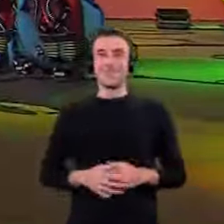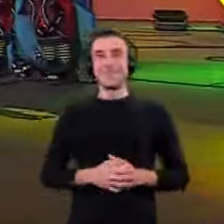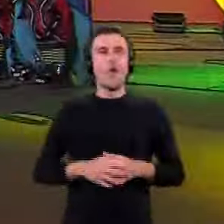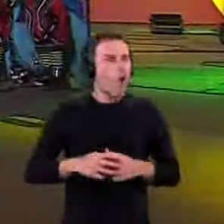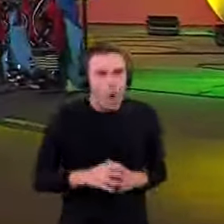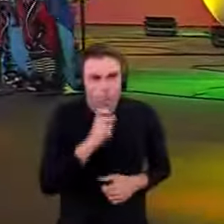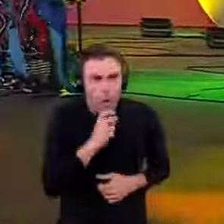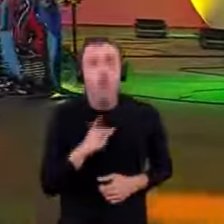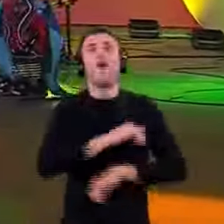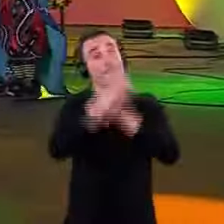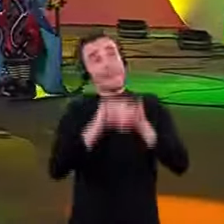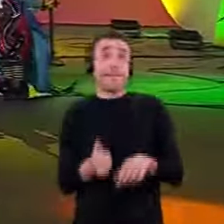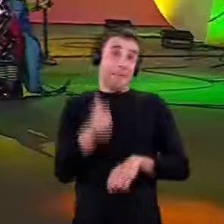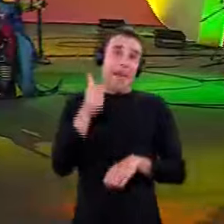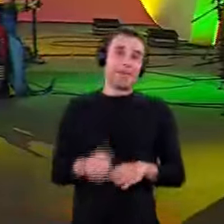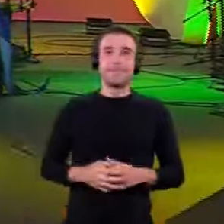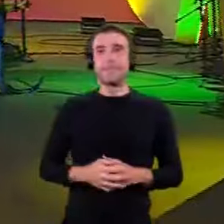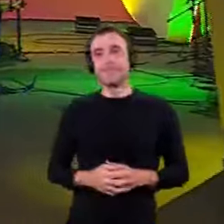felices. ¿Cómo? Pero más